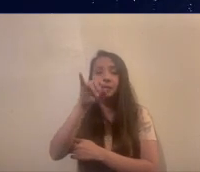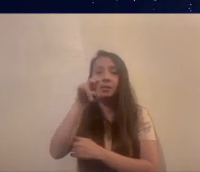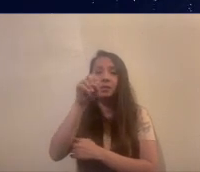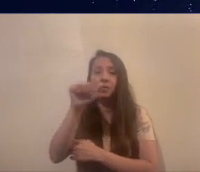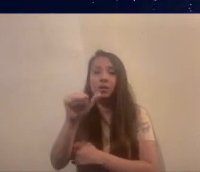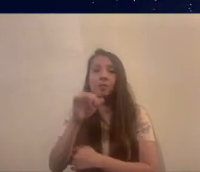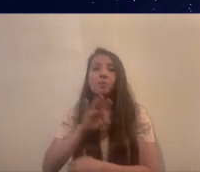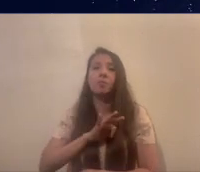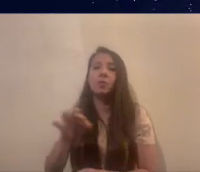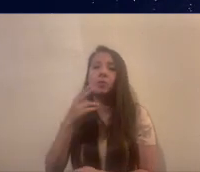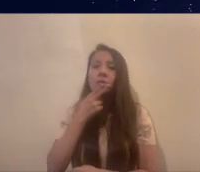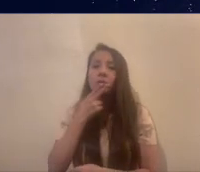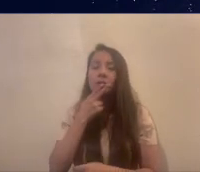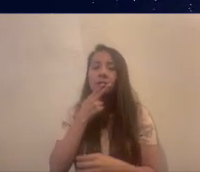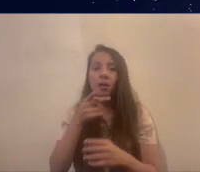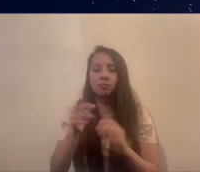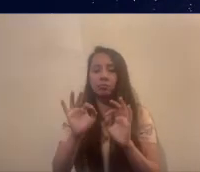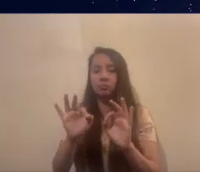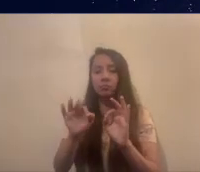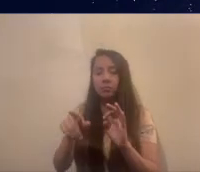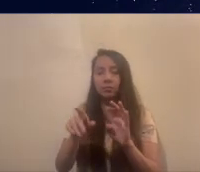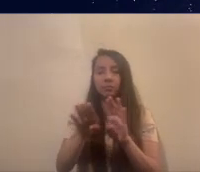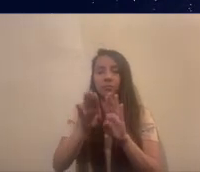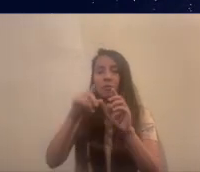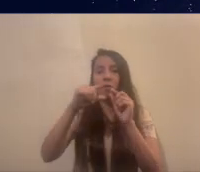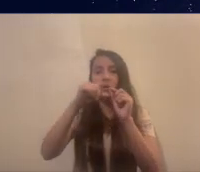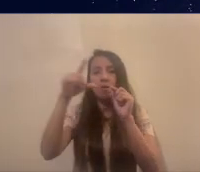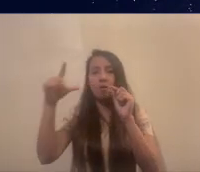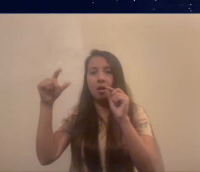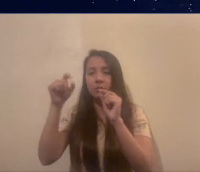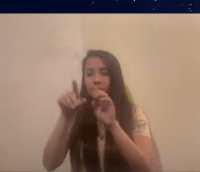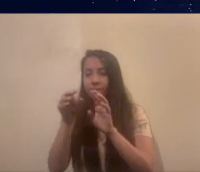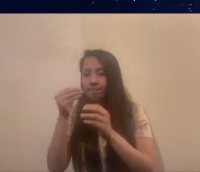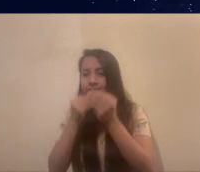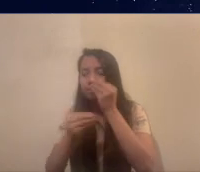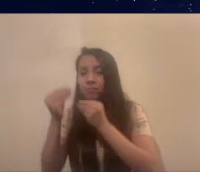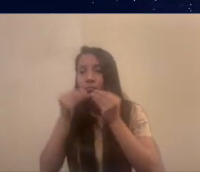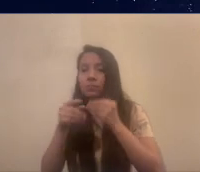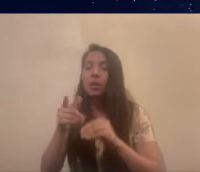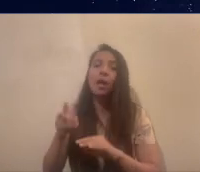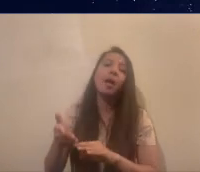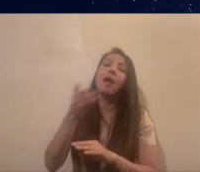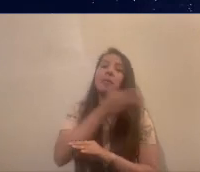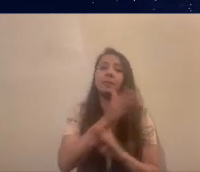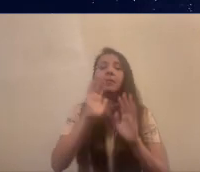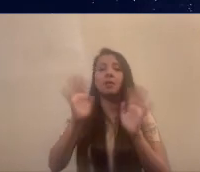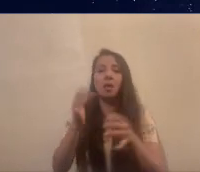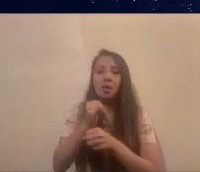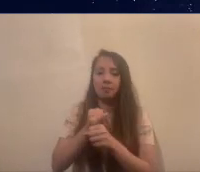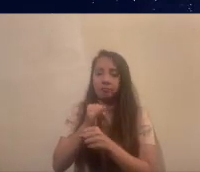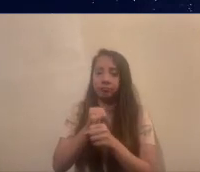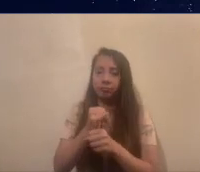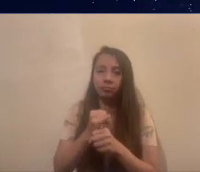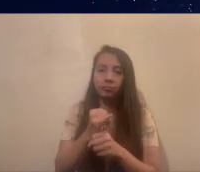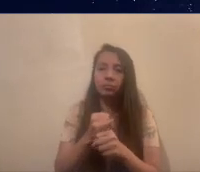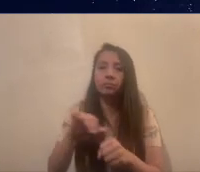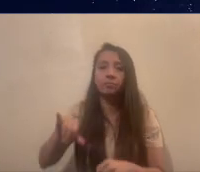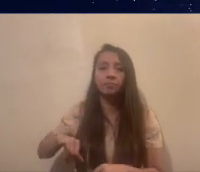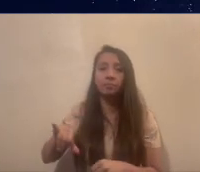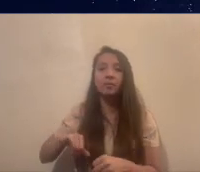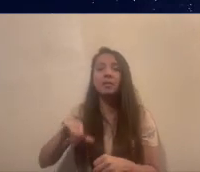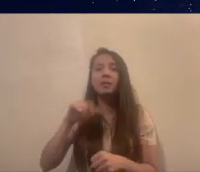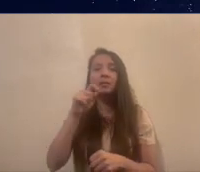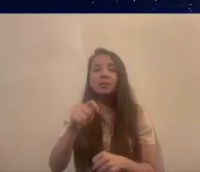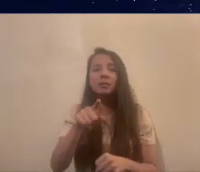puede servir como brote fresco, así como se consume la soja, por ejemplo. Hay un trabajo previo que está muy